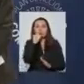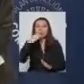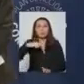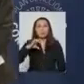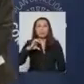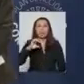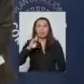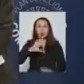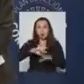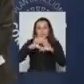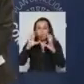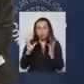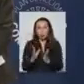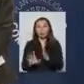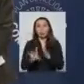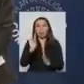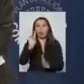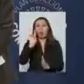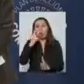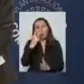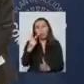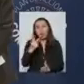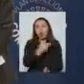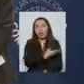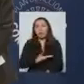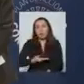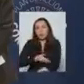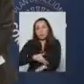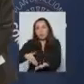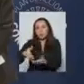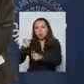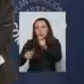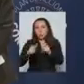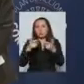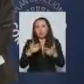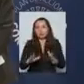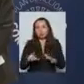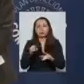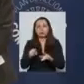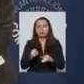y ni tampoco jarabe de bisviruli parangaricutirimi cuarodol, pues que le den unos